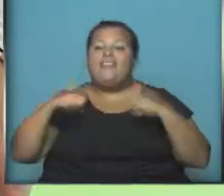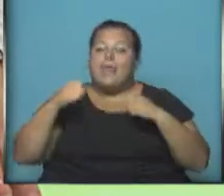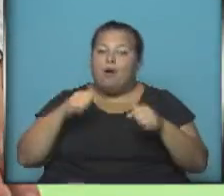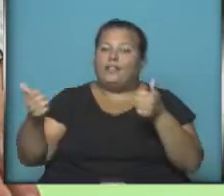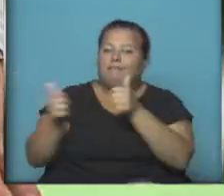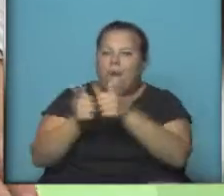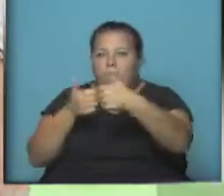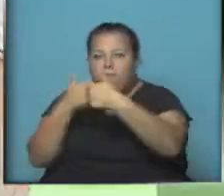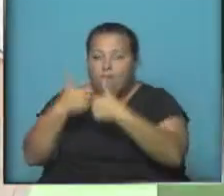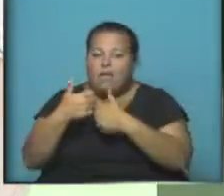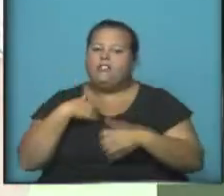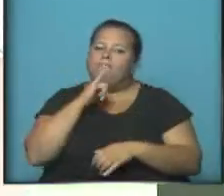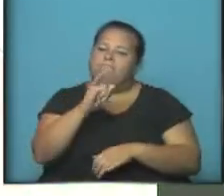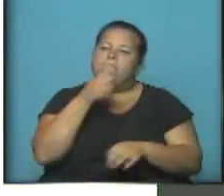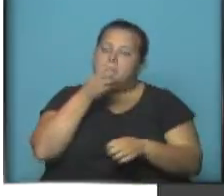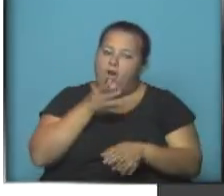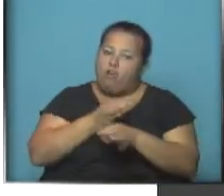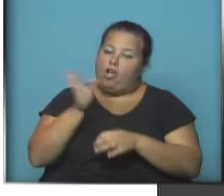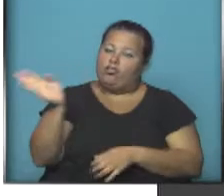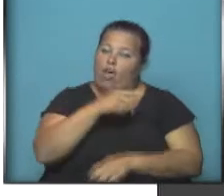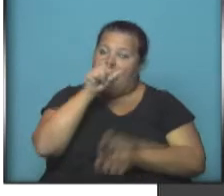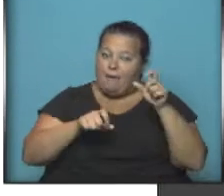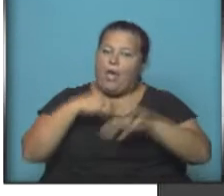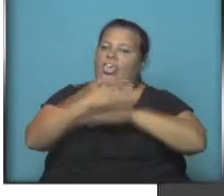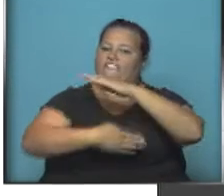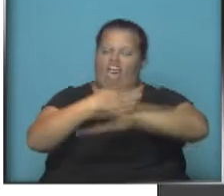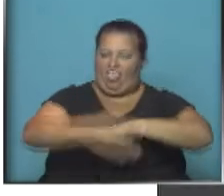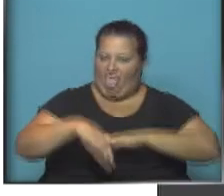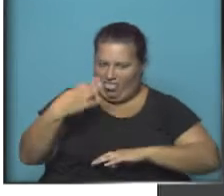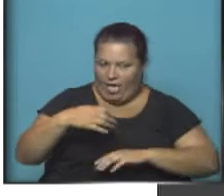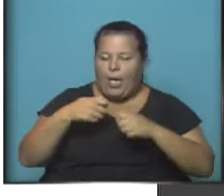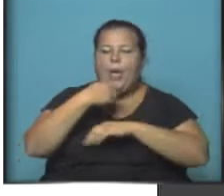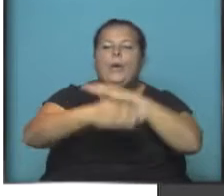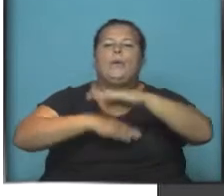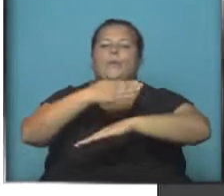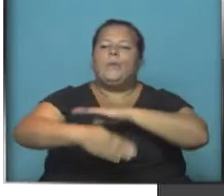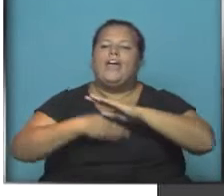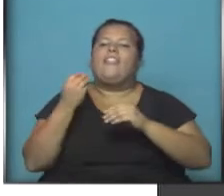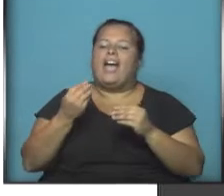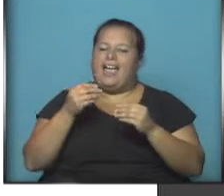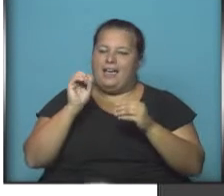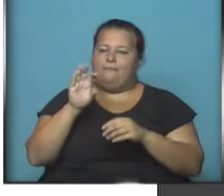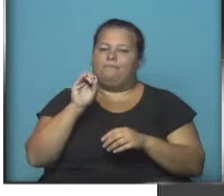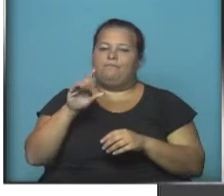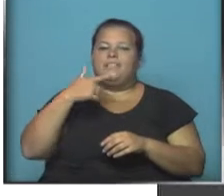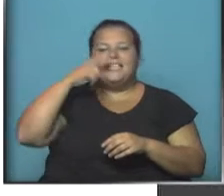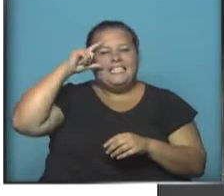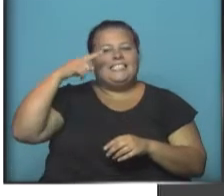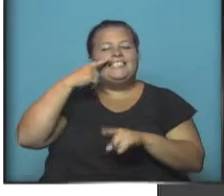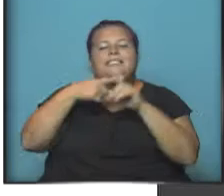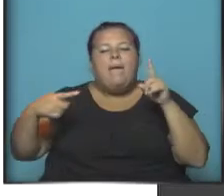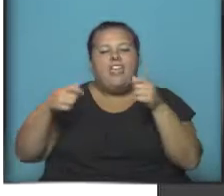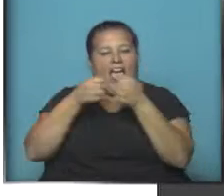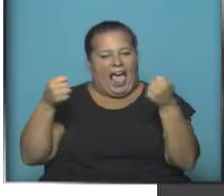contacto, nosotros recomendamos a todos los pacientes vendarse. Las vendas que se utilizan son las vendas que se llaman semielásticas, no